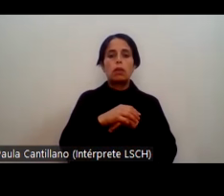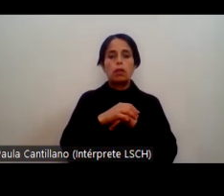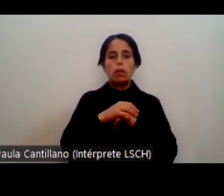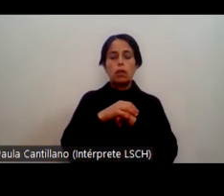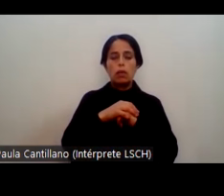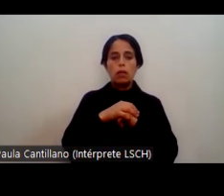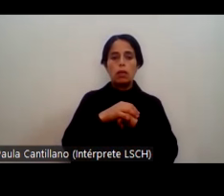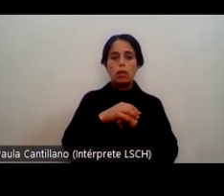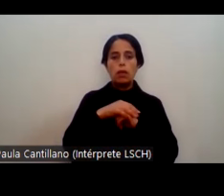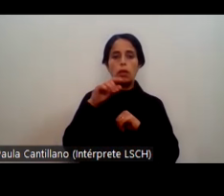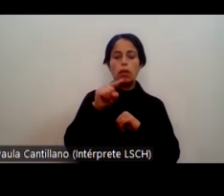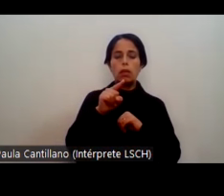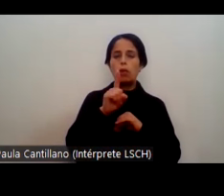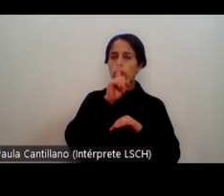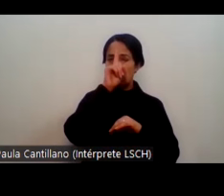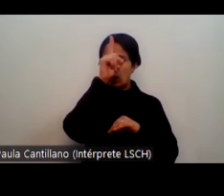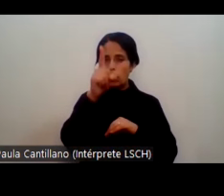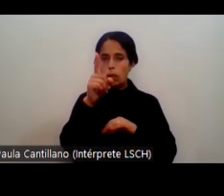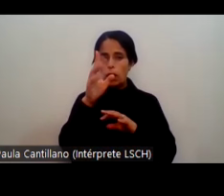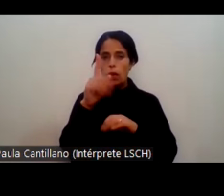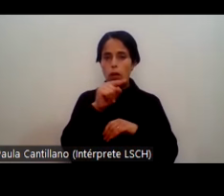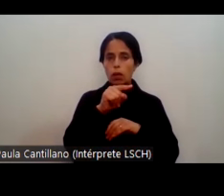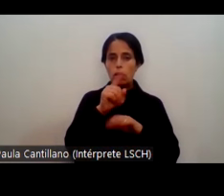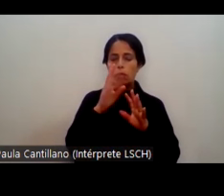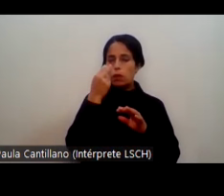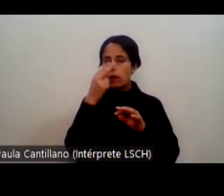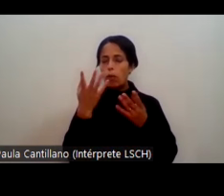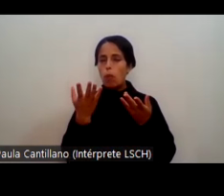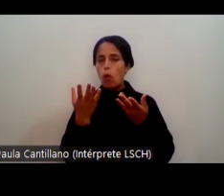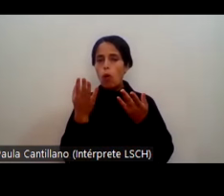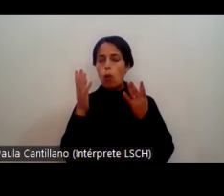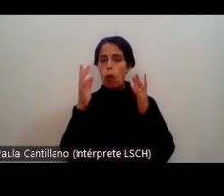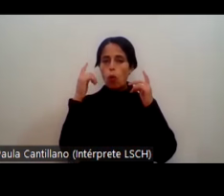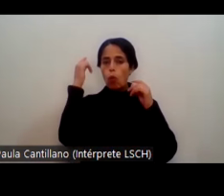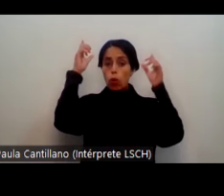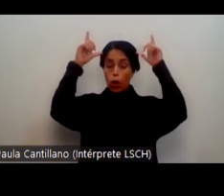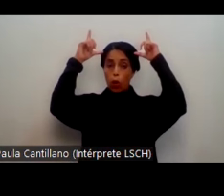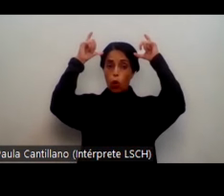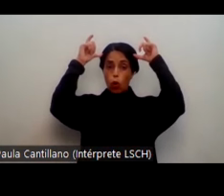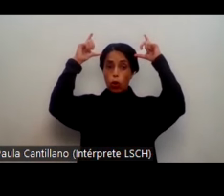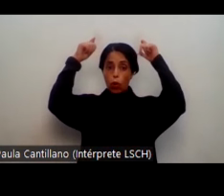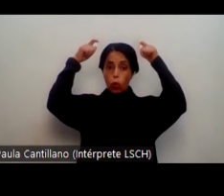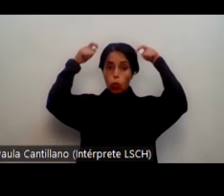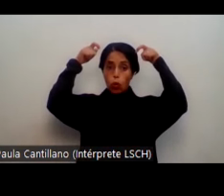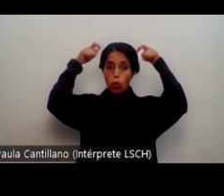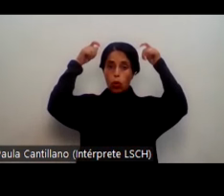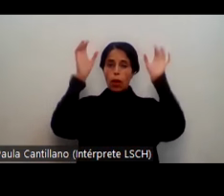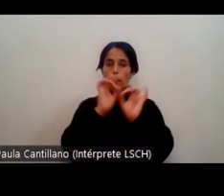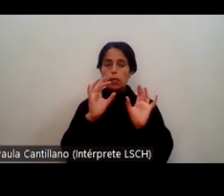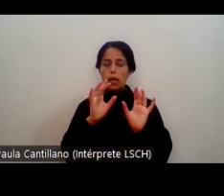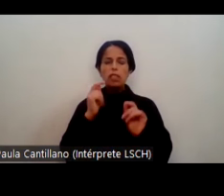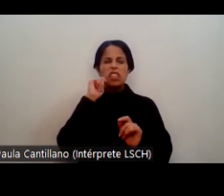de gorrito que pareciera ser un gorrito específico para el rito chamánico, que es